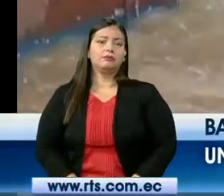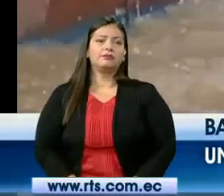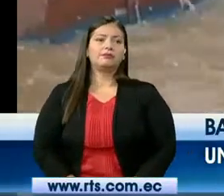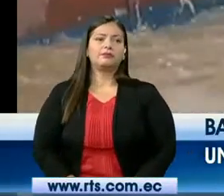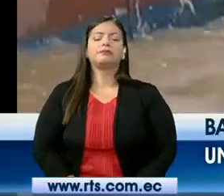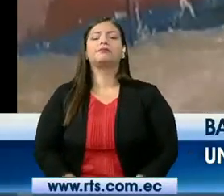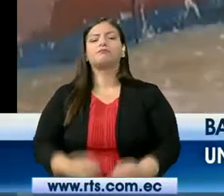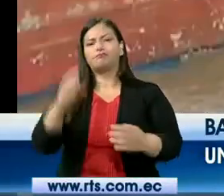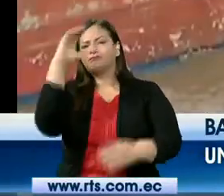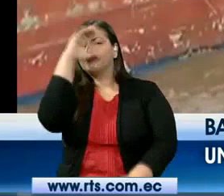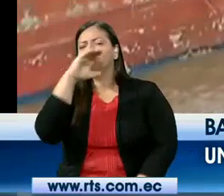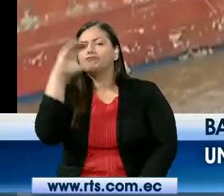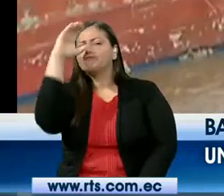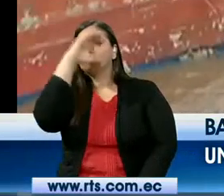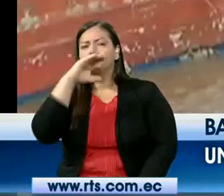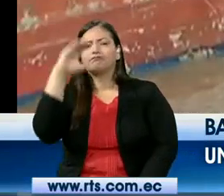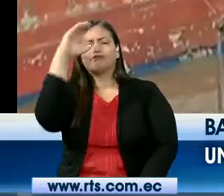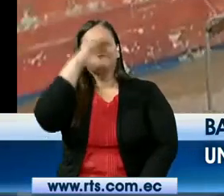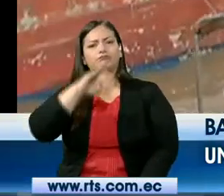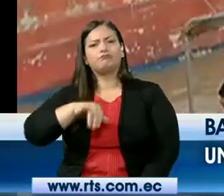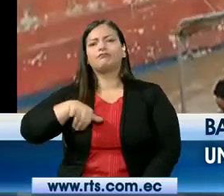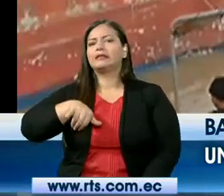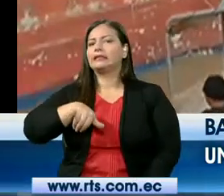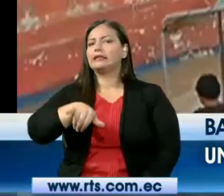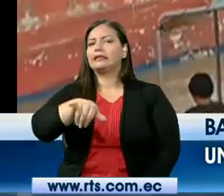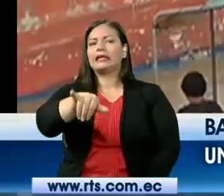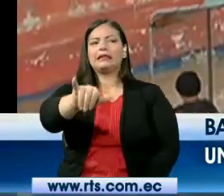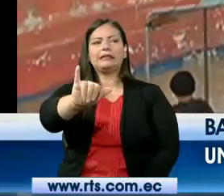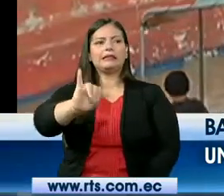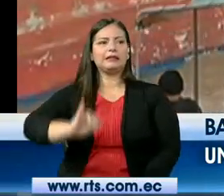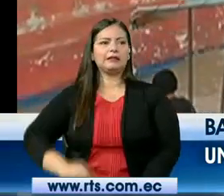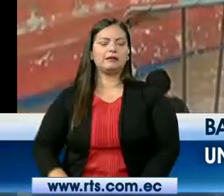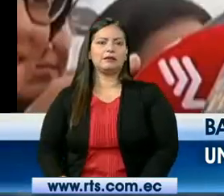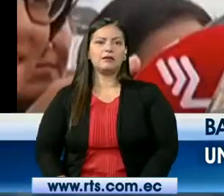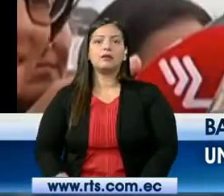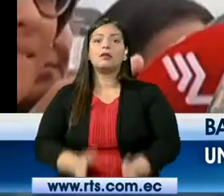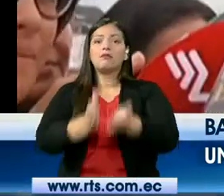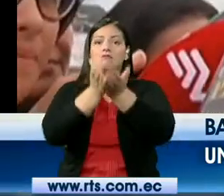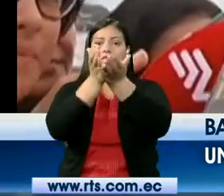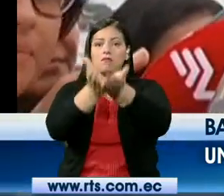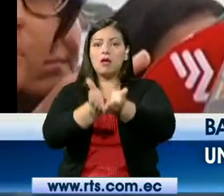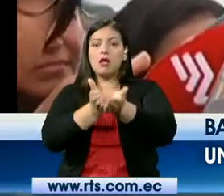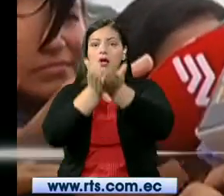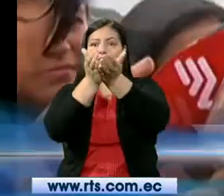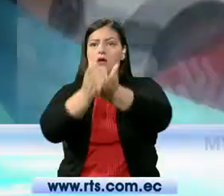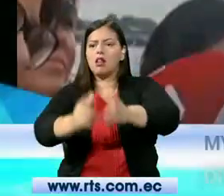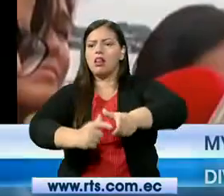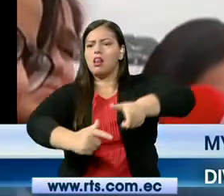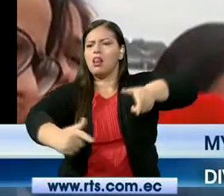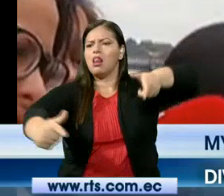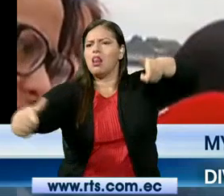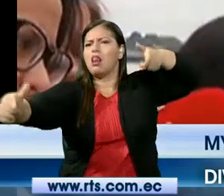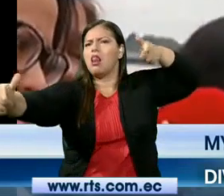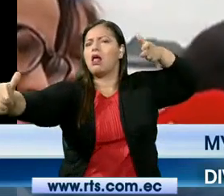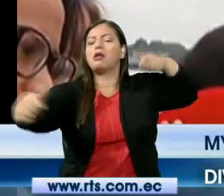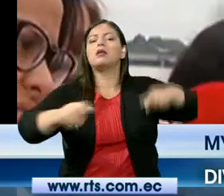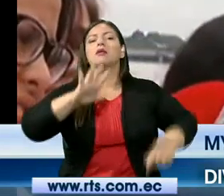vida de esa barcaza de 50 metros de eslora. Aparentemente está en la parte de la popa del barco. Lo más probable es que se